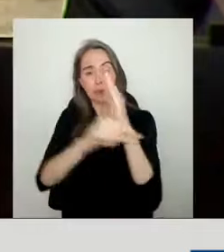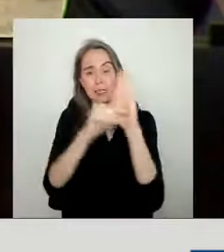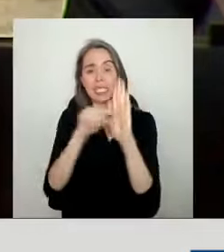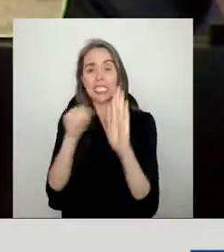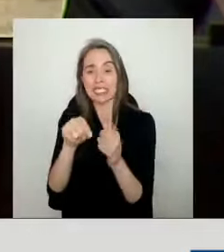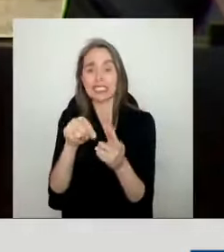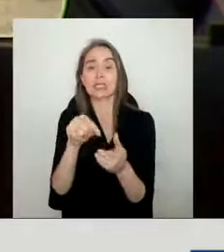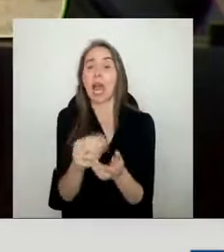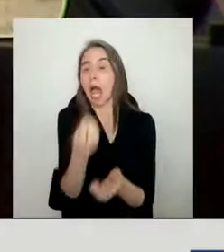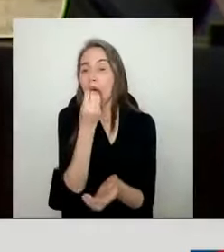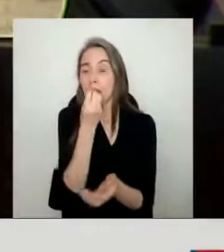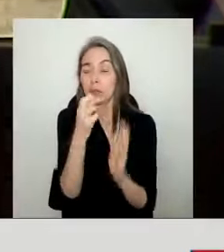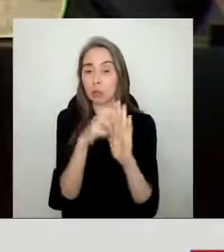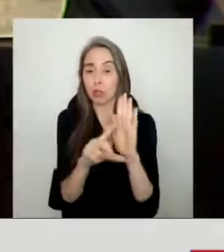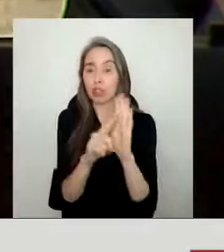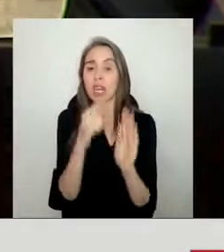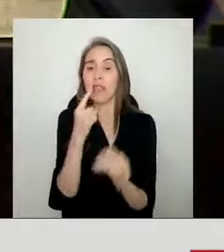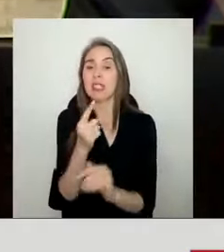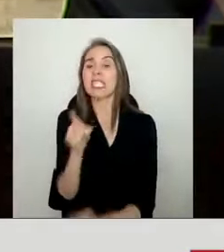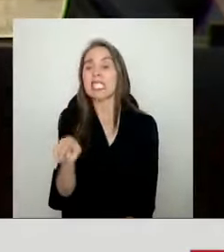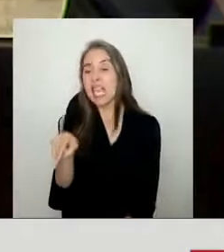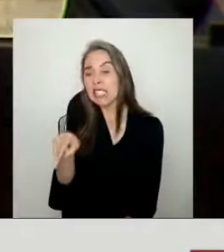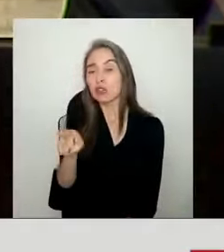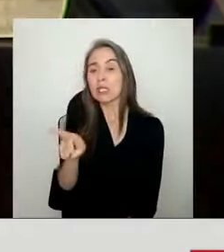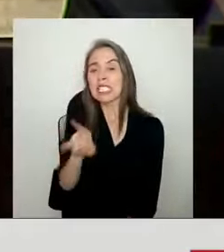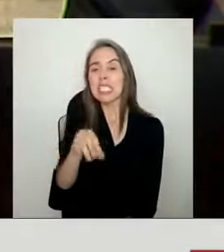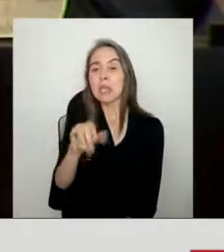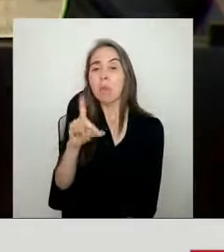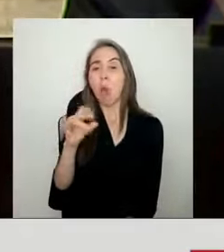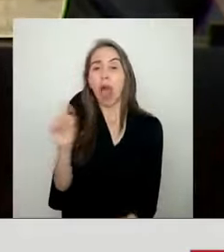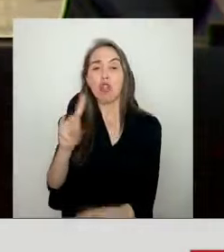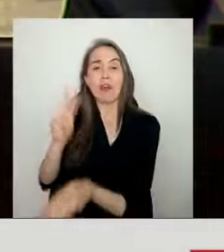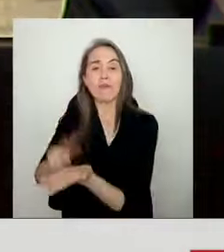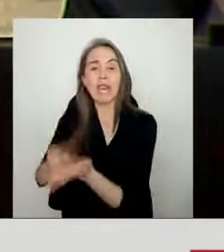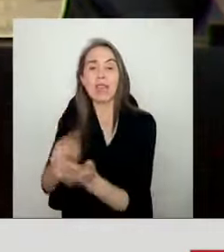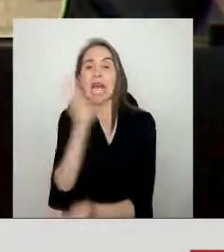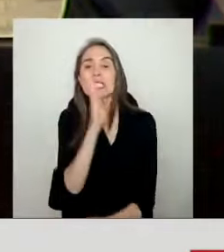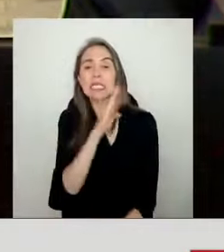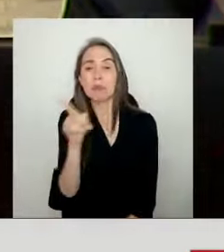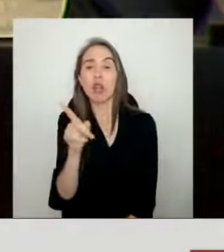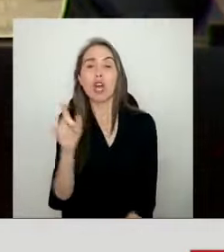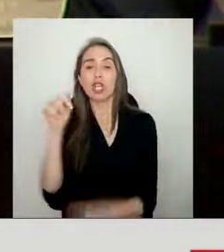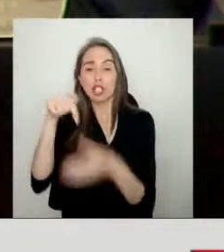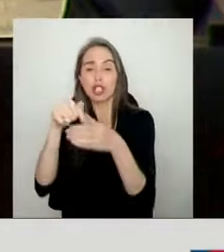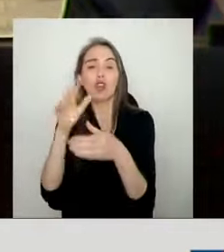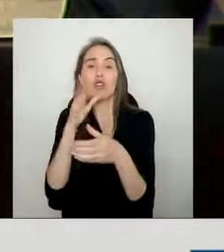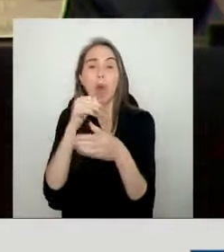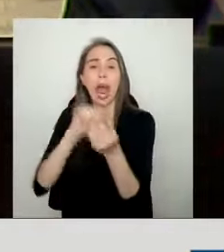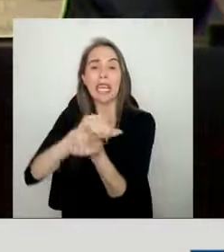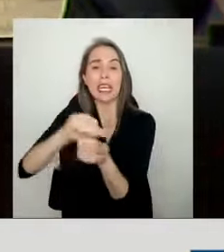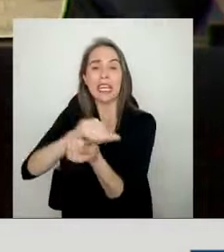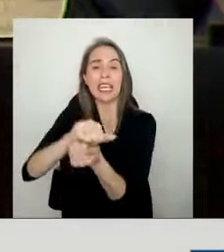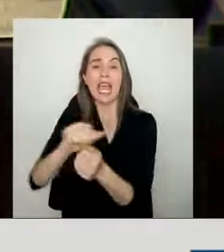proyecto como simulados y no contienen animales no se rotulen como alimentos simulados porque eso